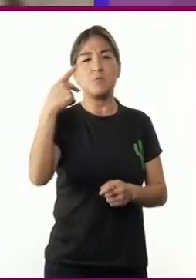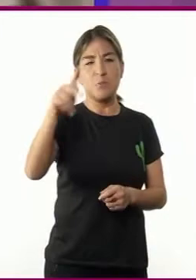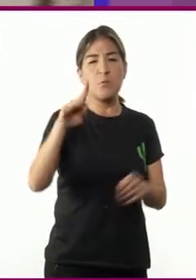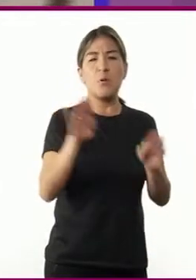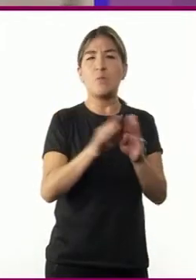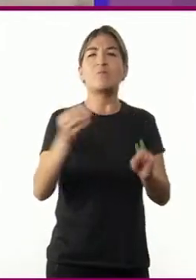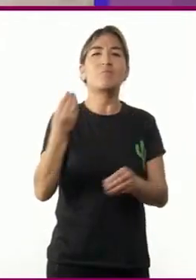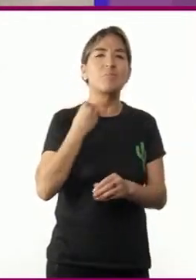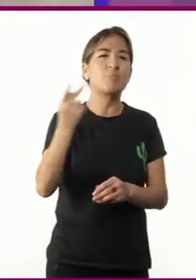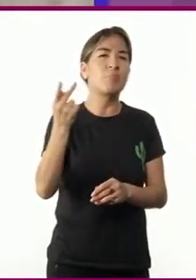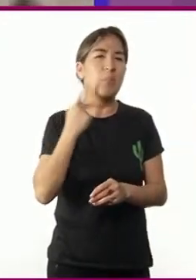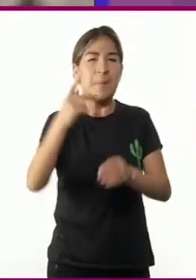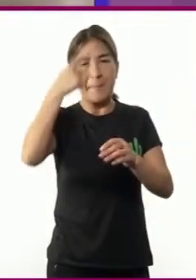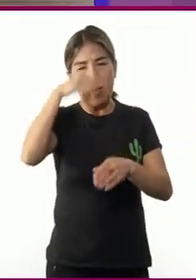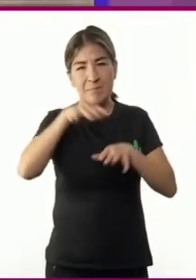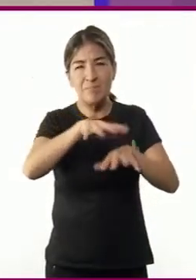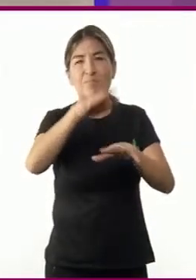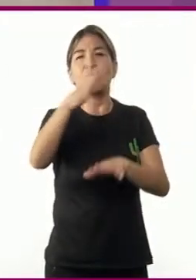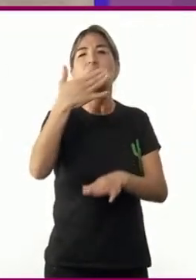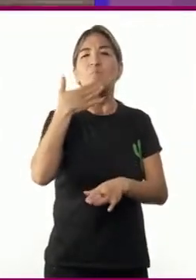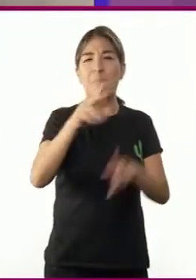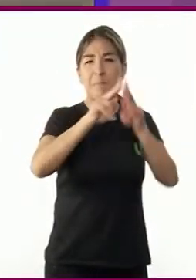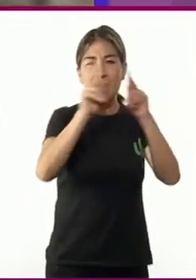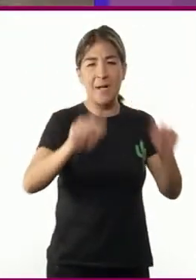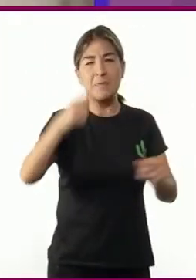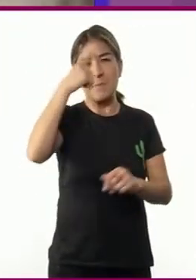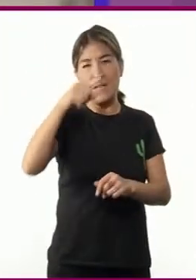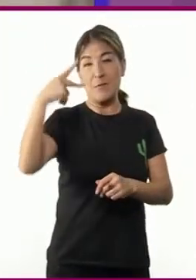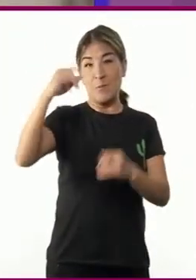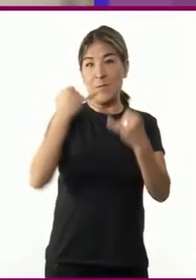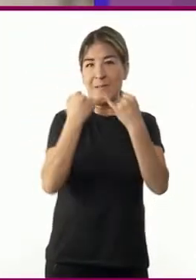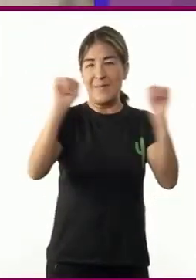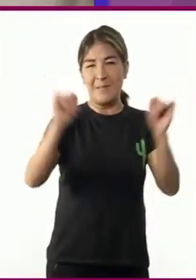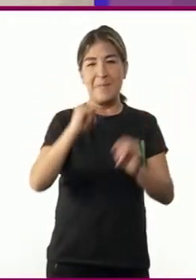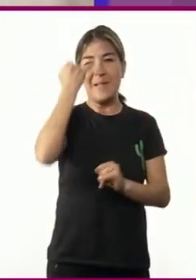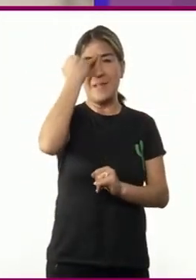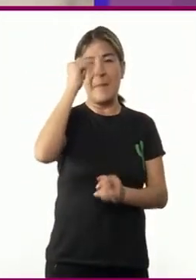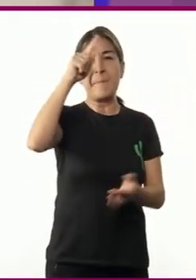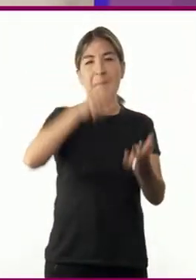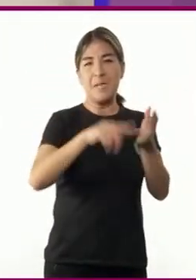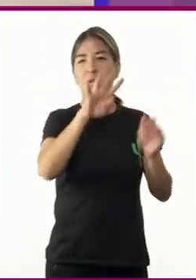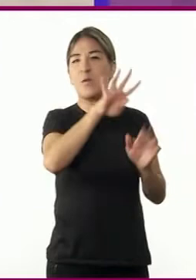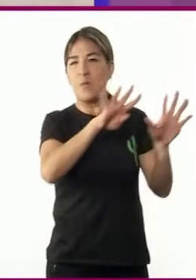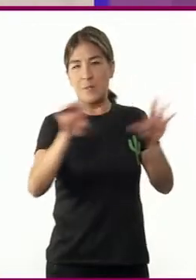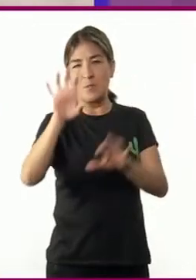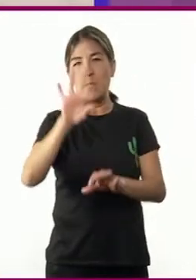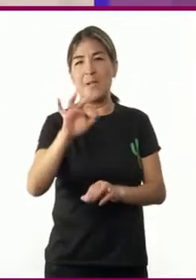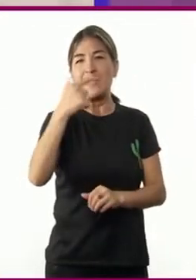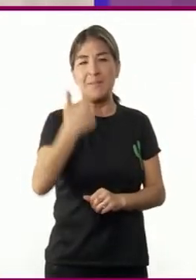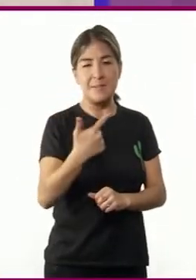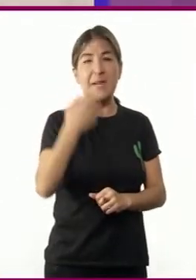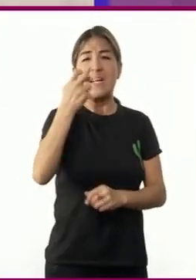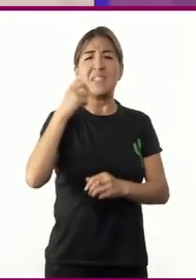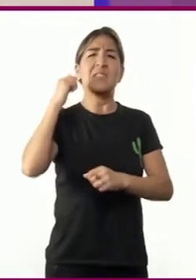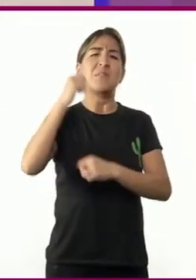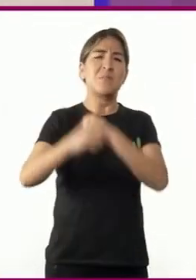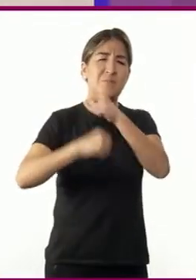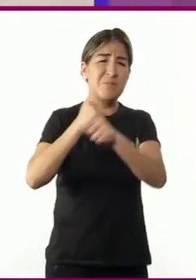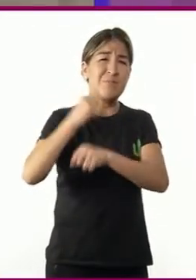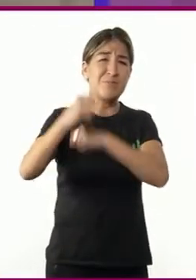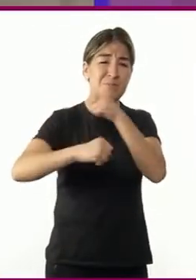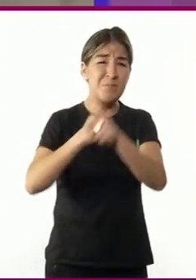pacifista, líder del movimiento que logró la independencia de India en 1947, tras décadas de